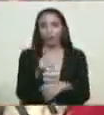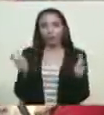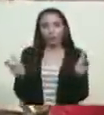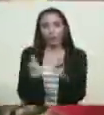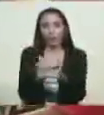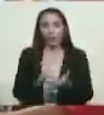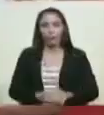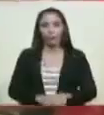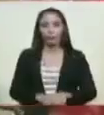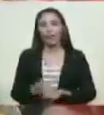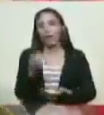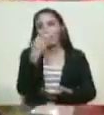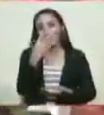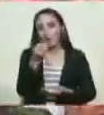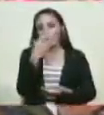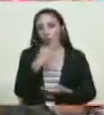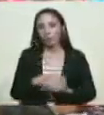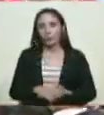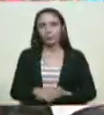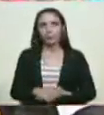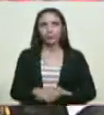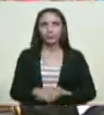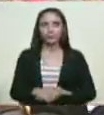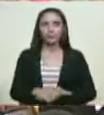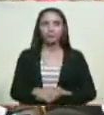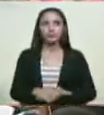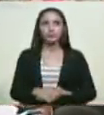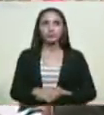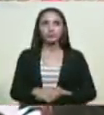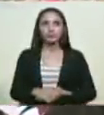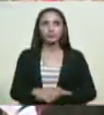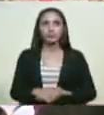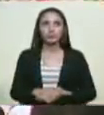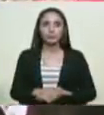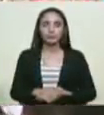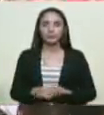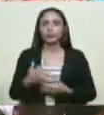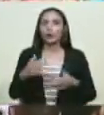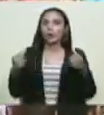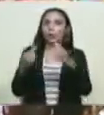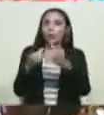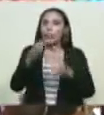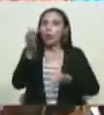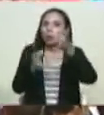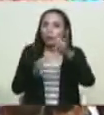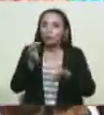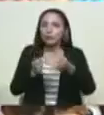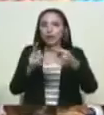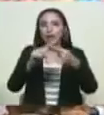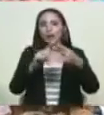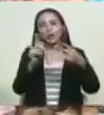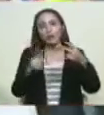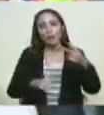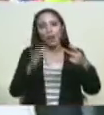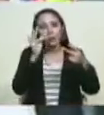el Palacio de Miraflores, con el Poder Judicial y con el Fiscal General de la